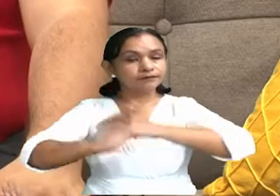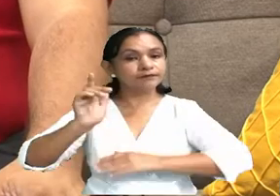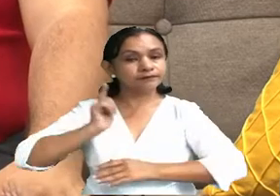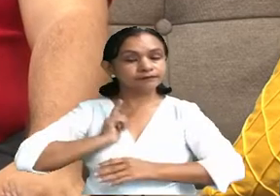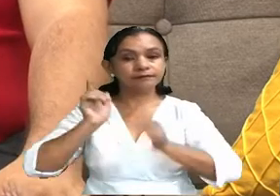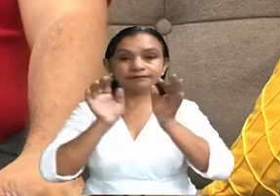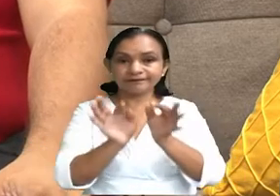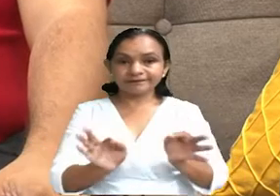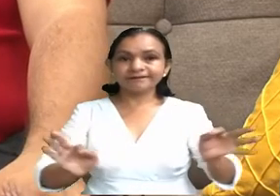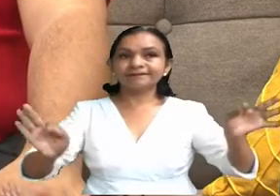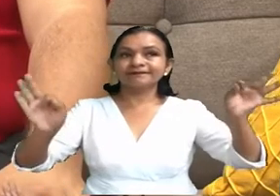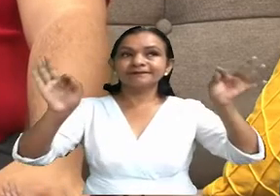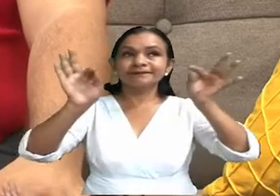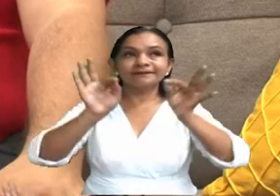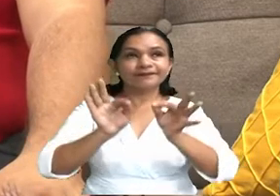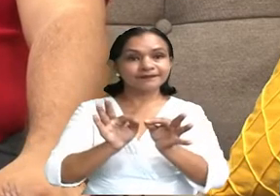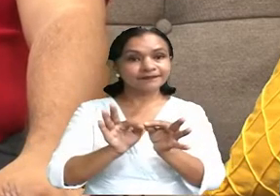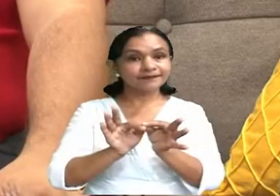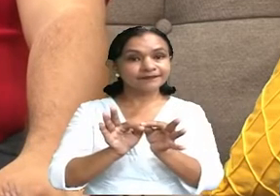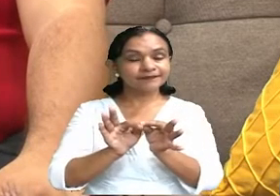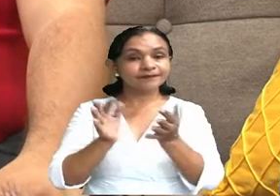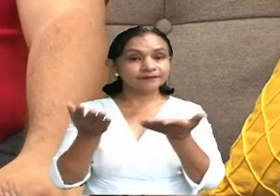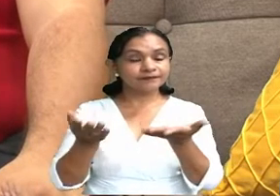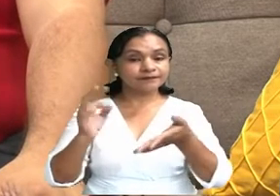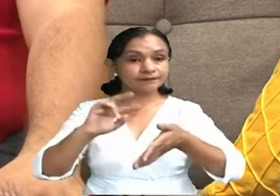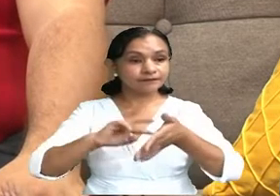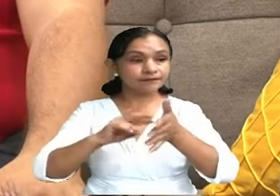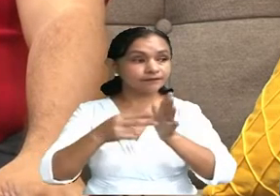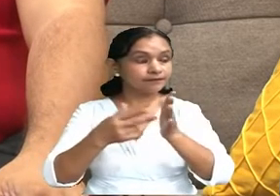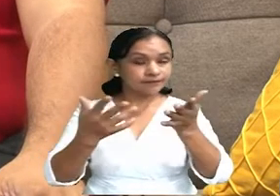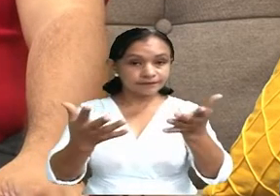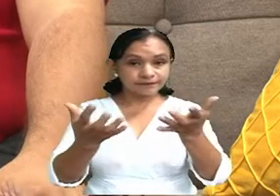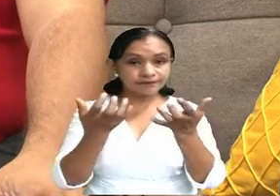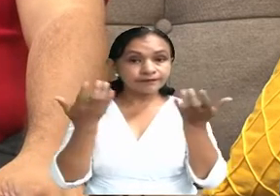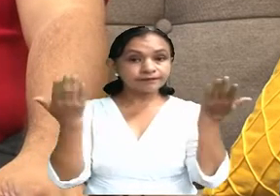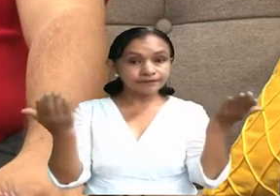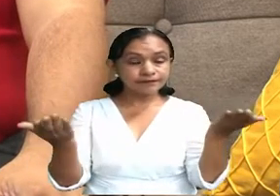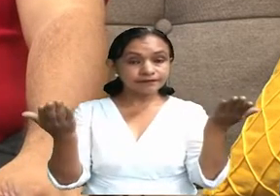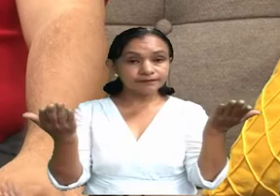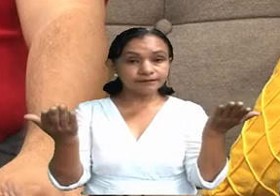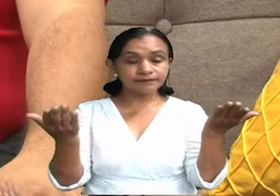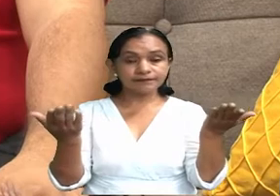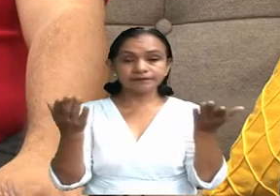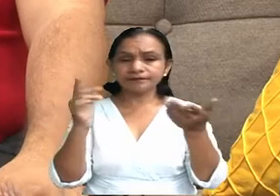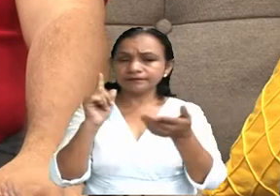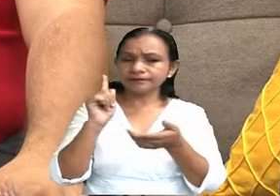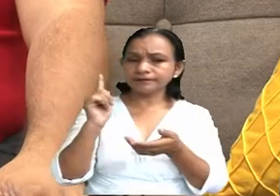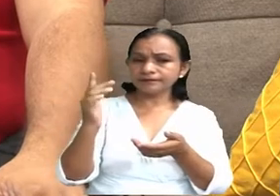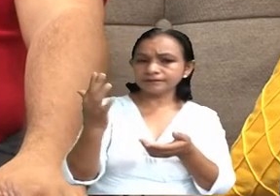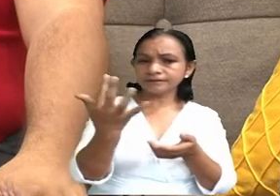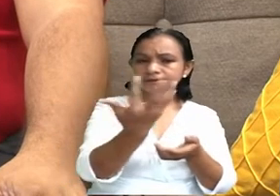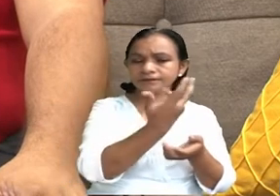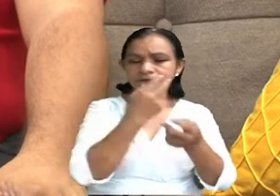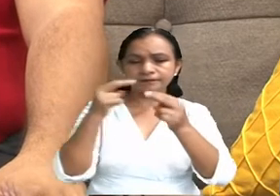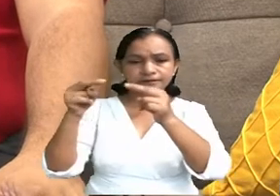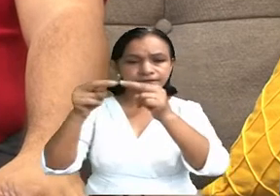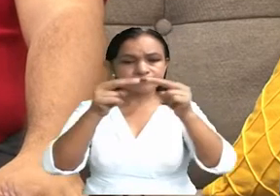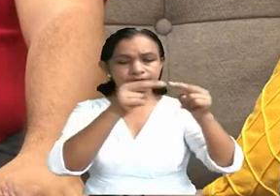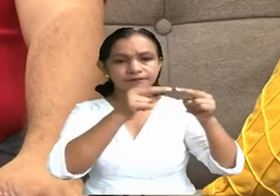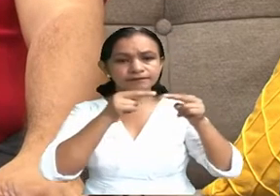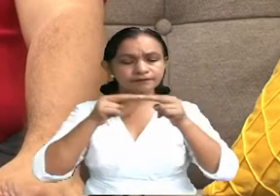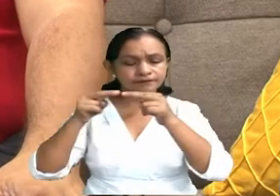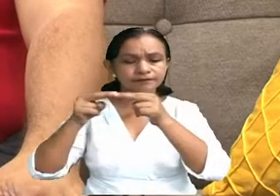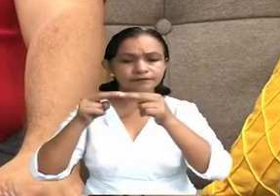base importante para que la articulación interinstitucional